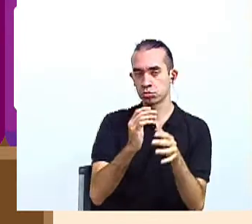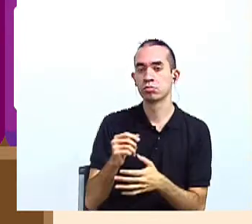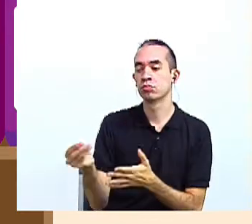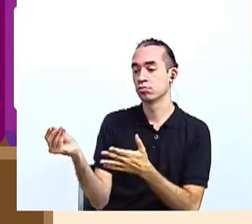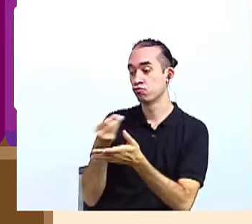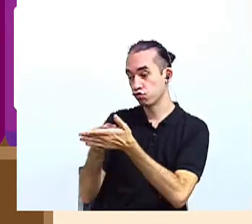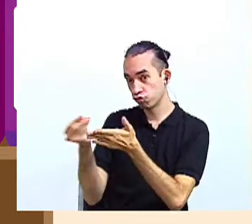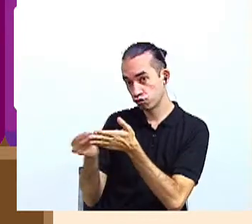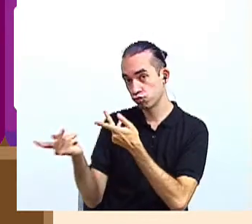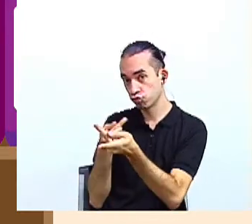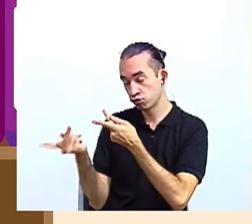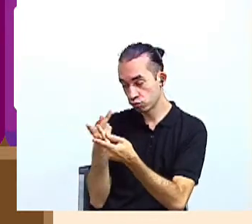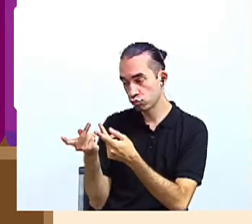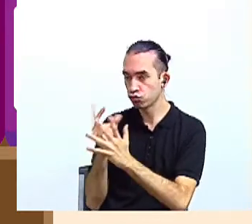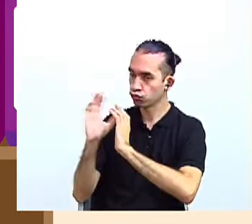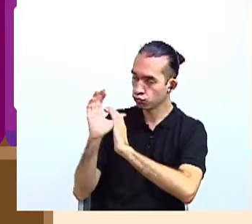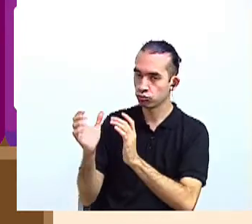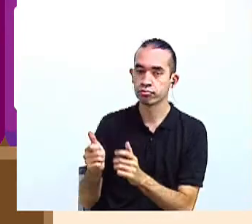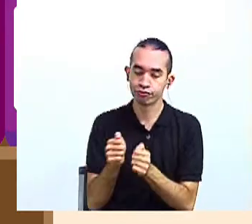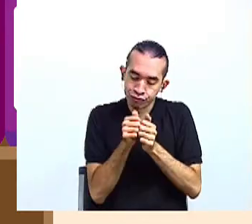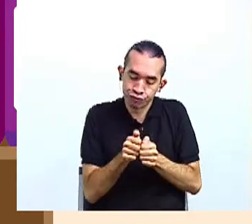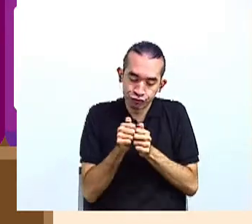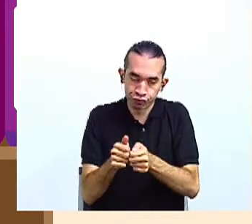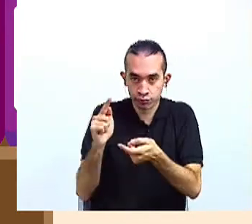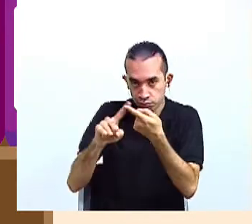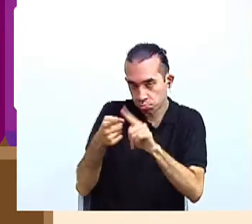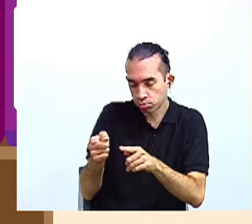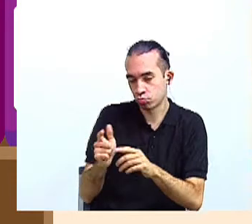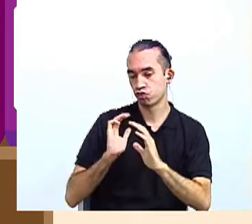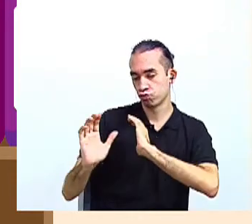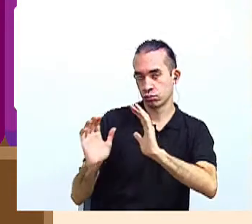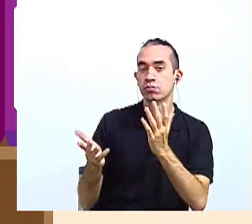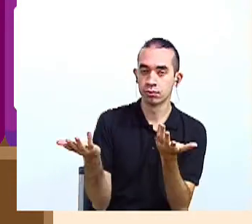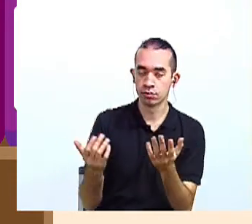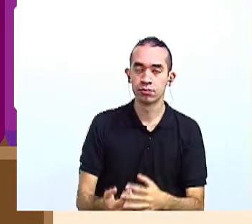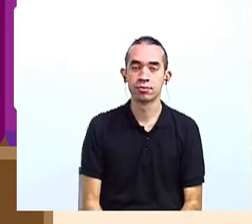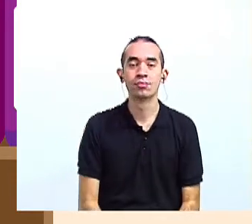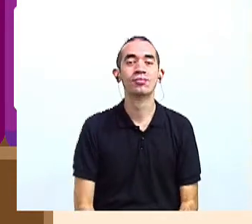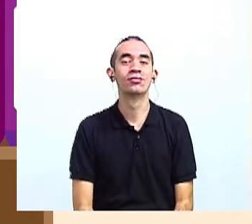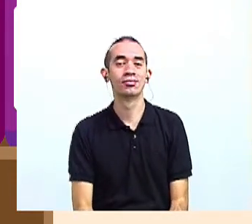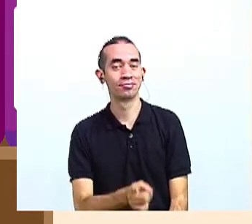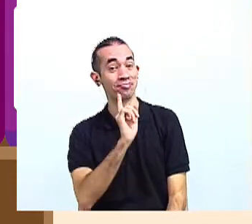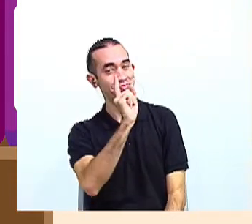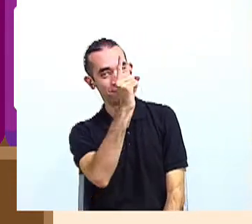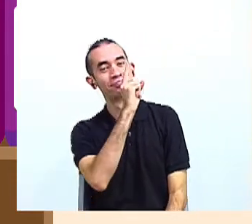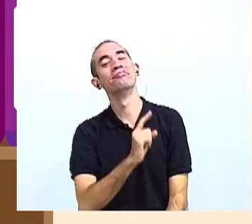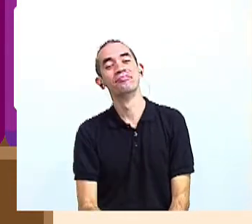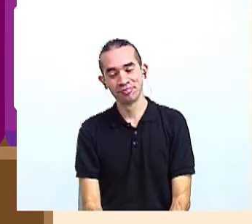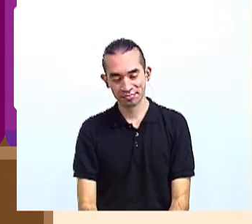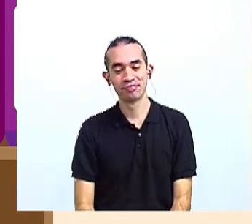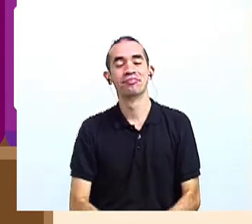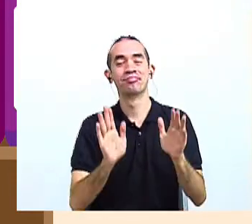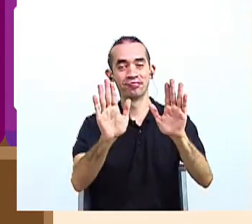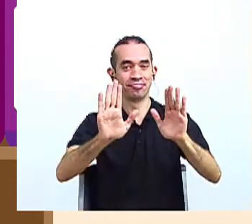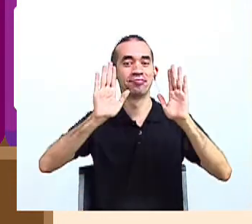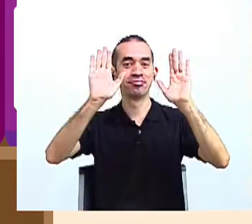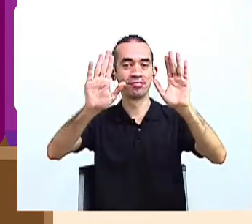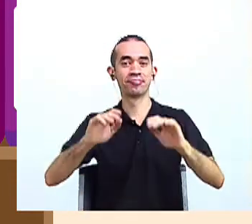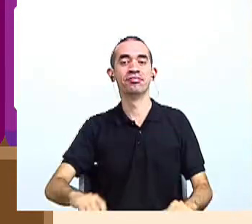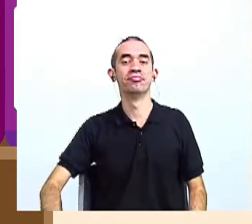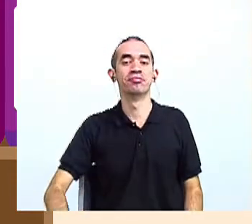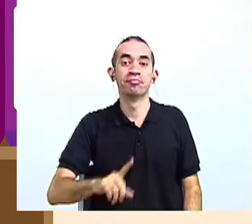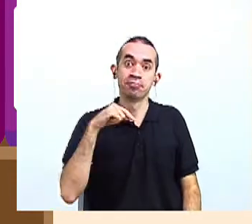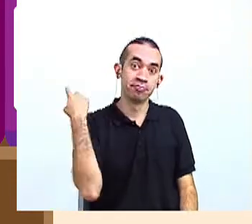a la pulpería, cuando mensajeo con mis amigos también. Muy cierto, Luis. Excelente.